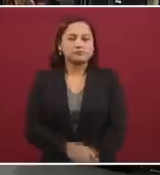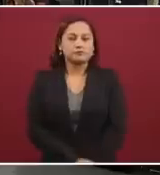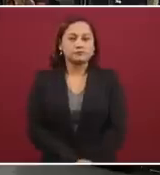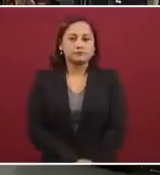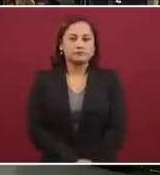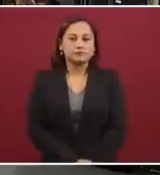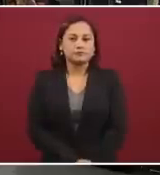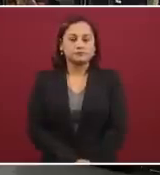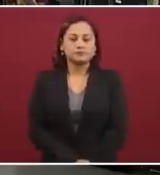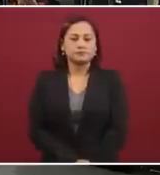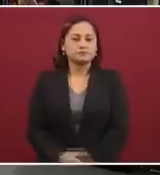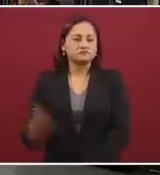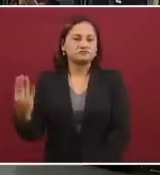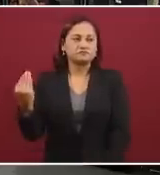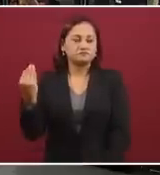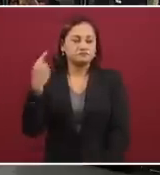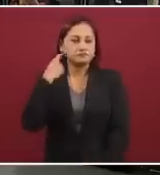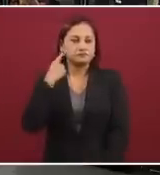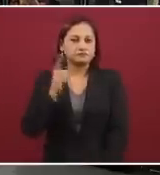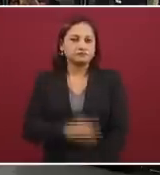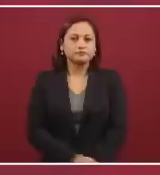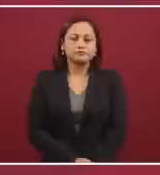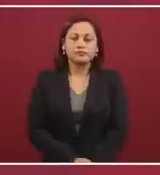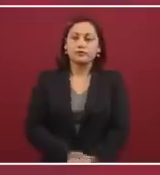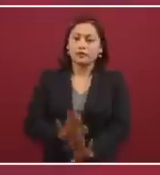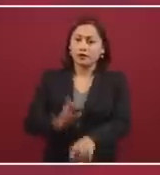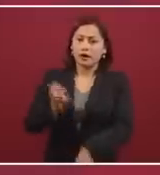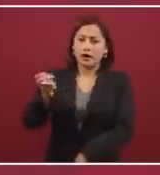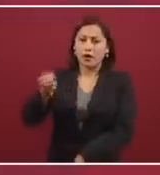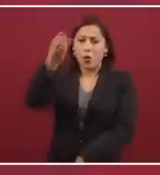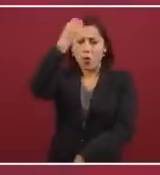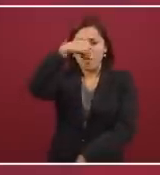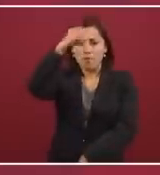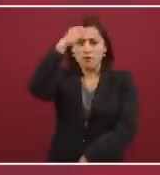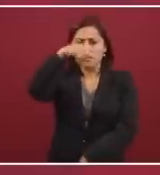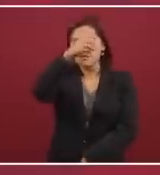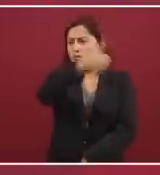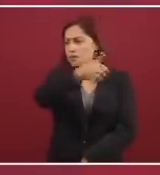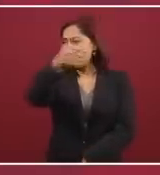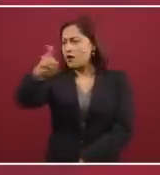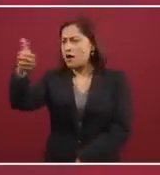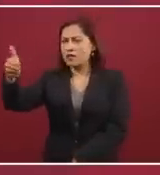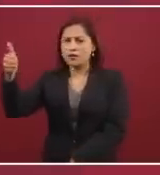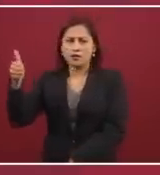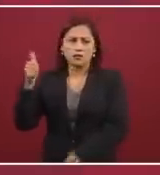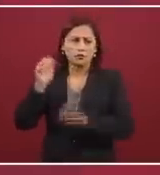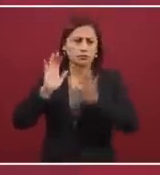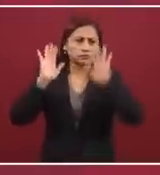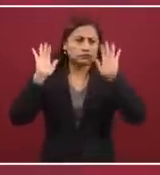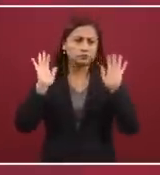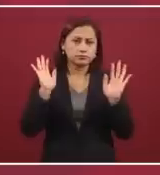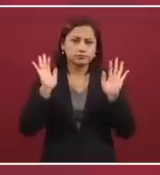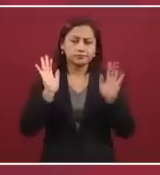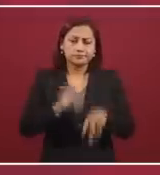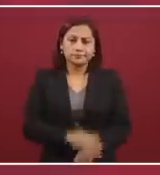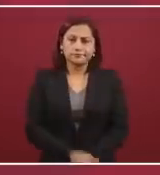pero eso sí la opinión de cada quien esté ahí